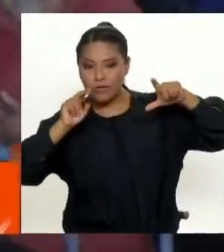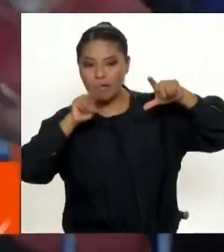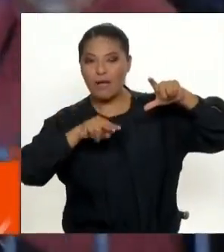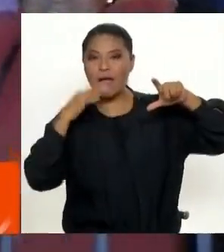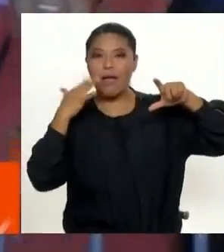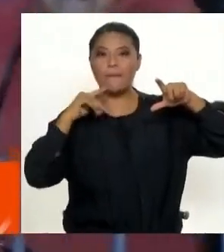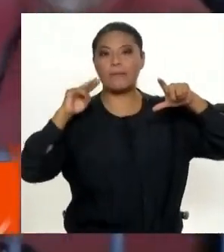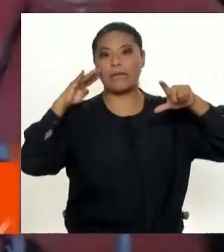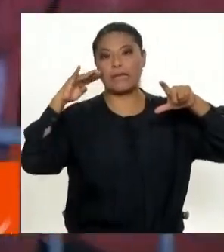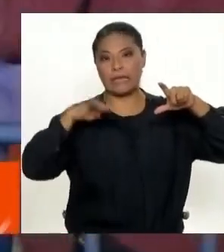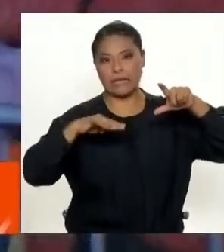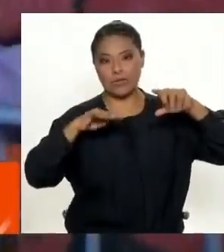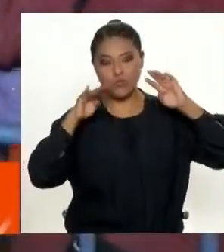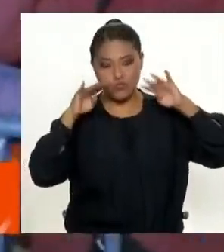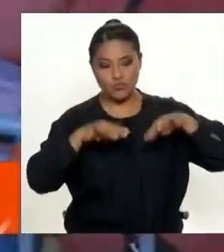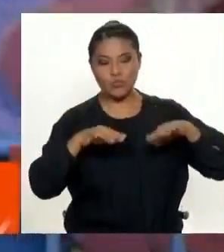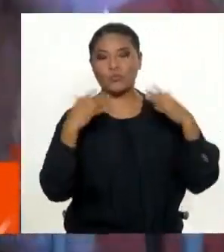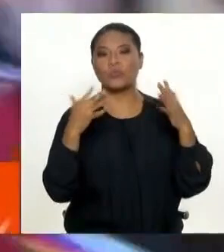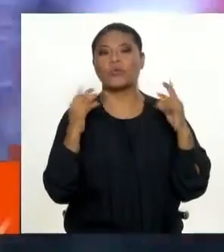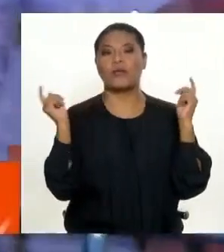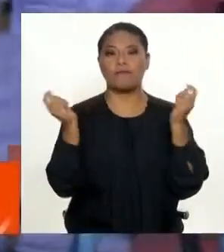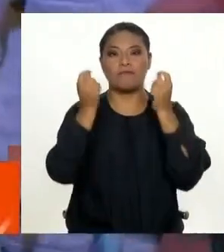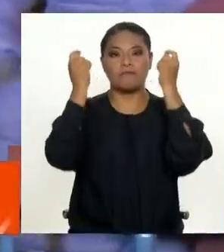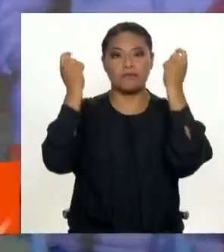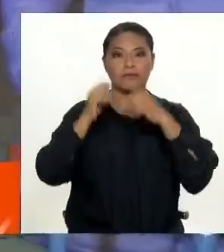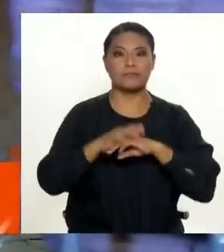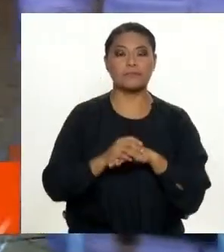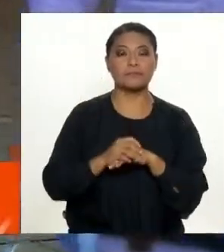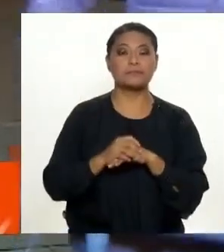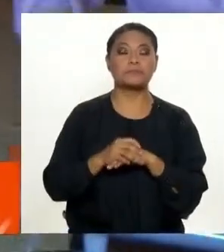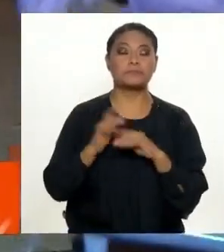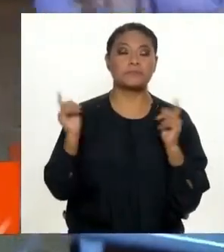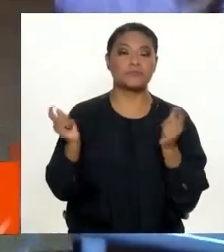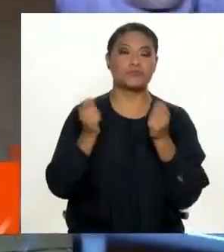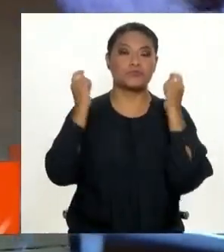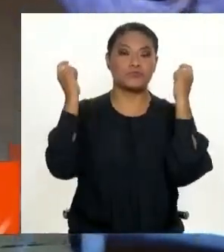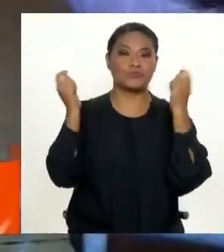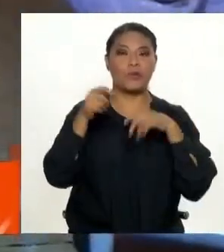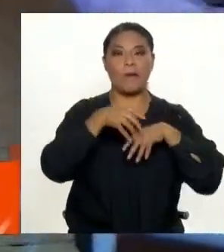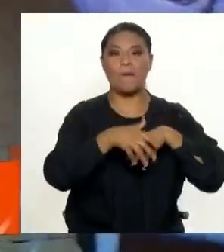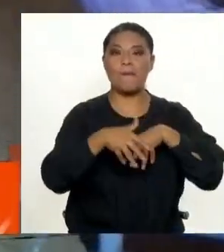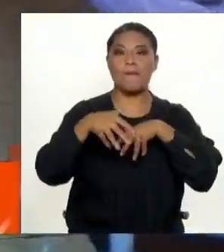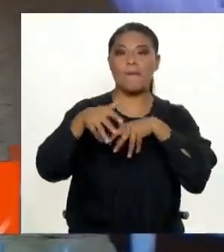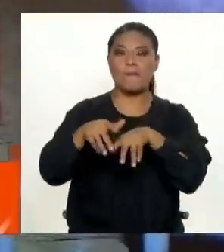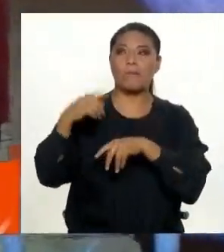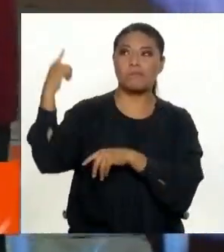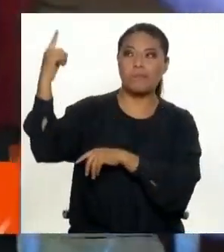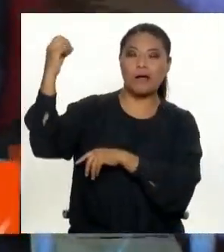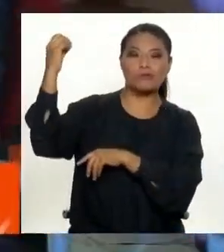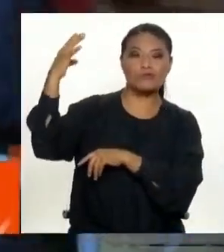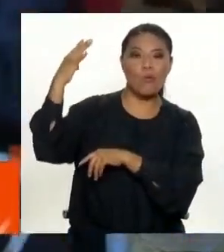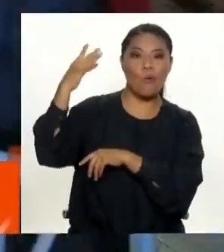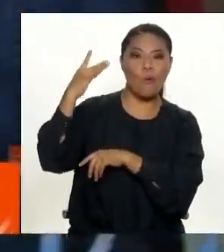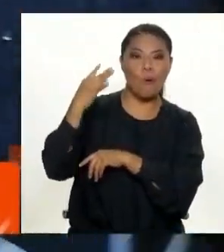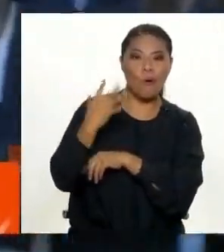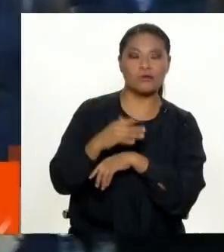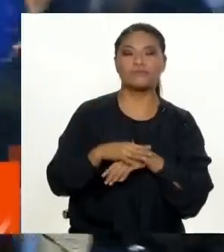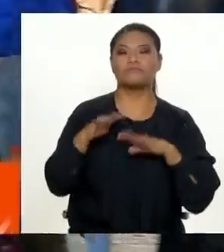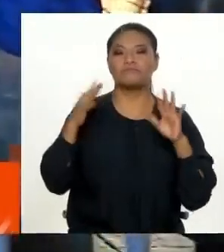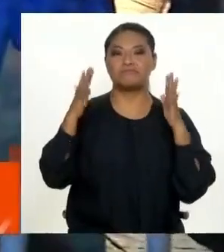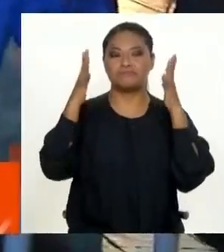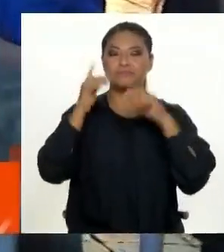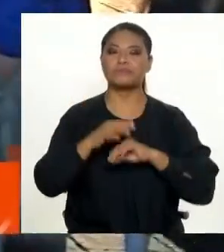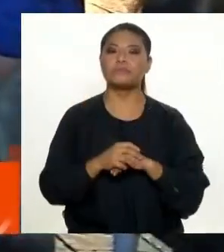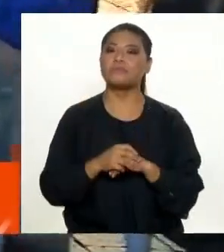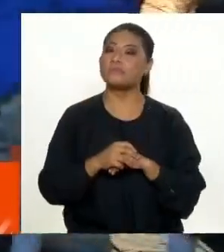ya culmina así este mes jubilar, la fiesta del sol, la fiesta del Inti Raymi, esta majestuosidad que